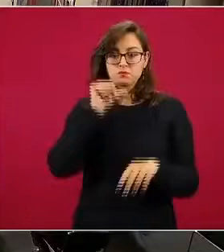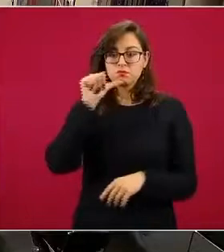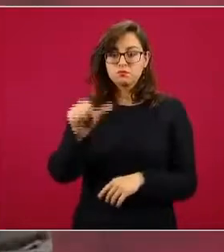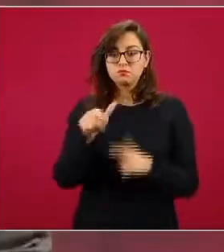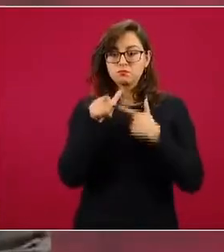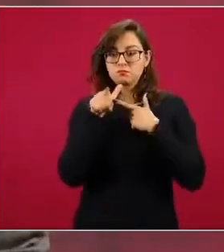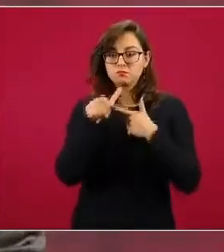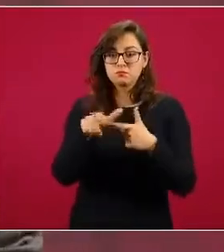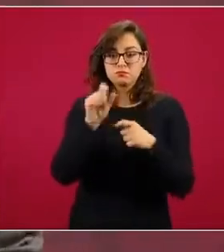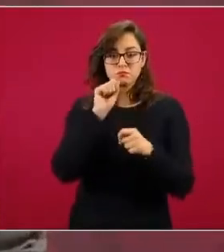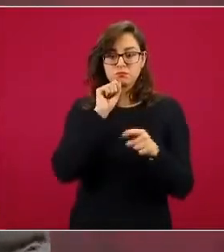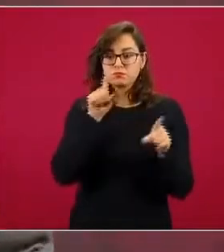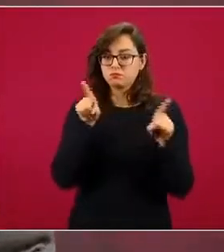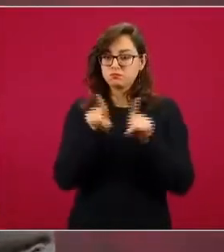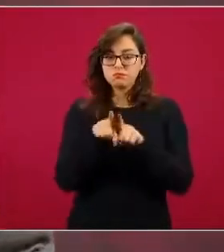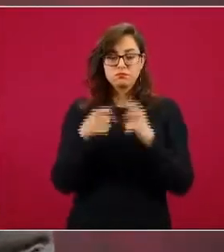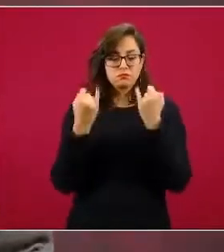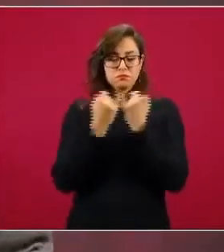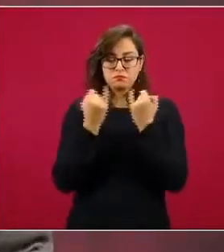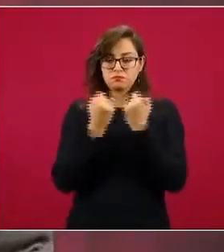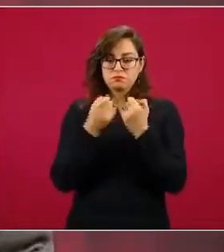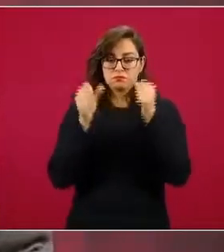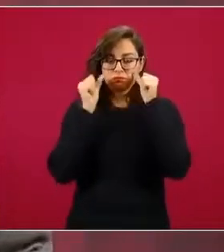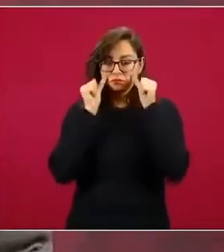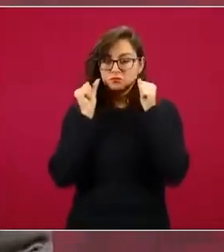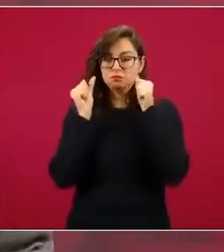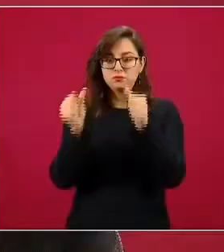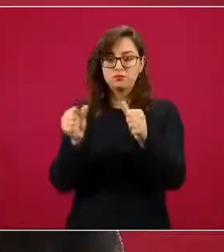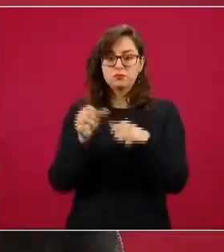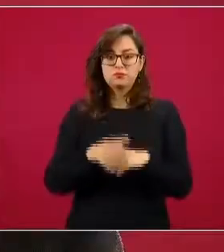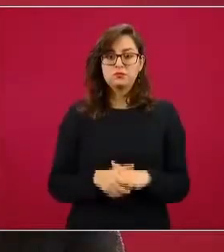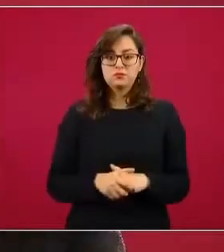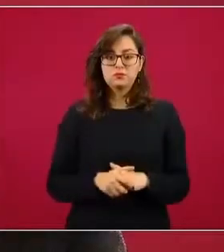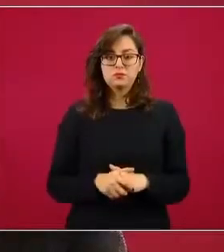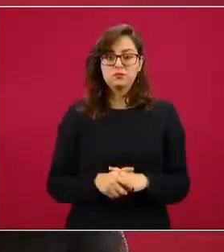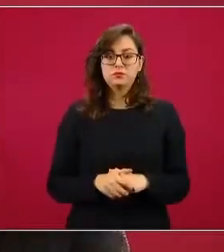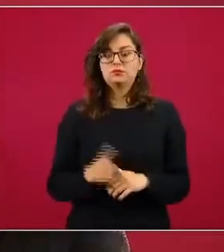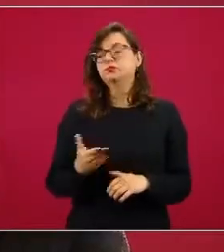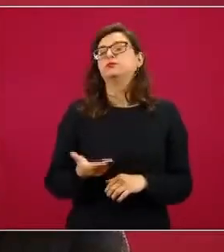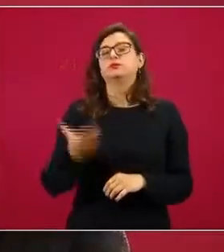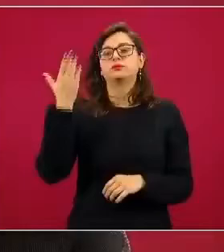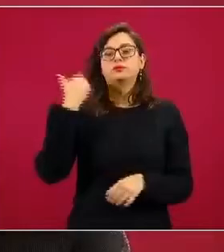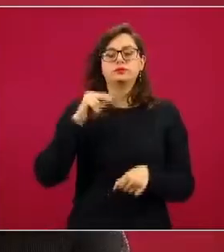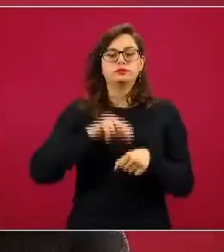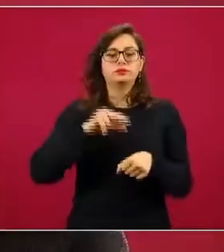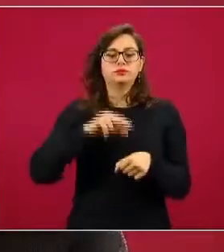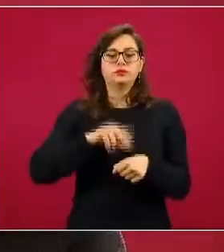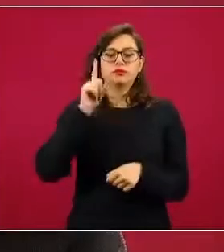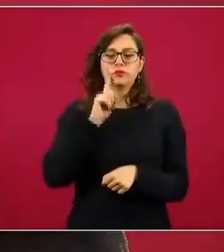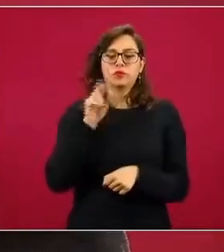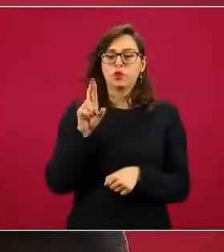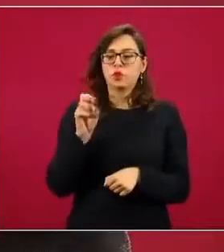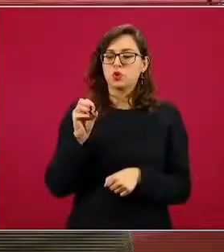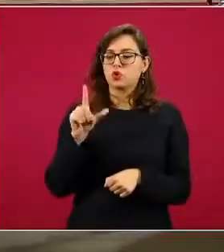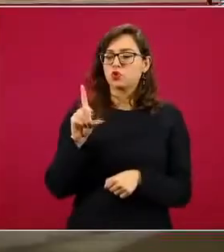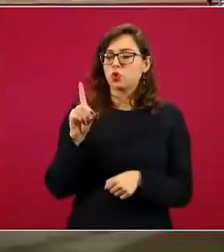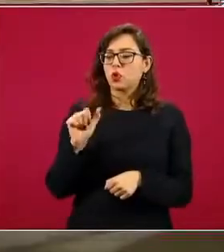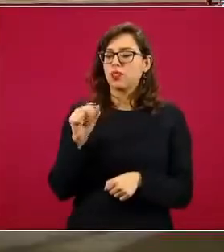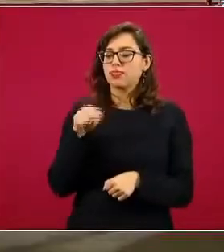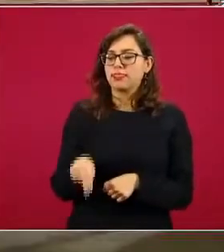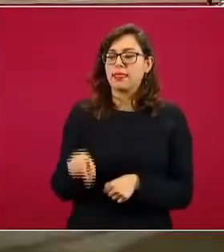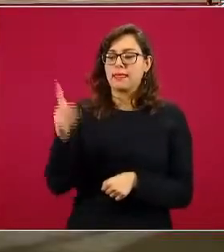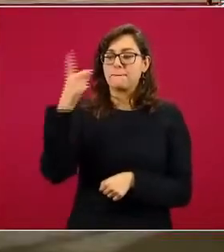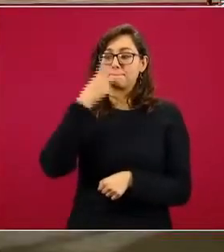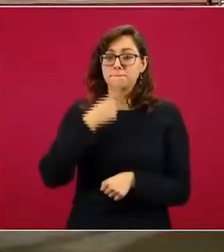nada. Sigue la misma capacidad de atención que ha tenido el Estado. Cuando nos habló la doctora Roldán al inicio de las lluvias, justamente nos